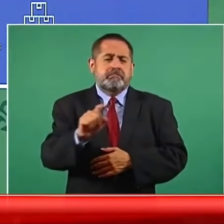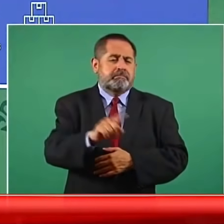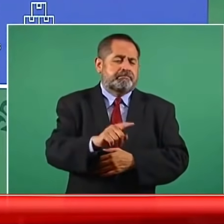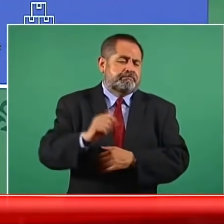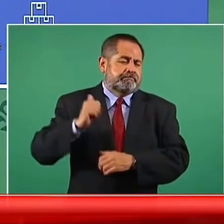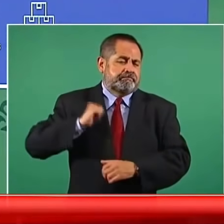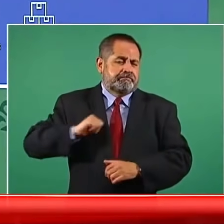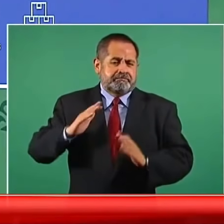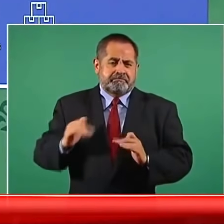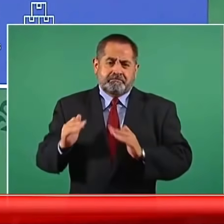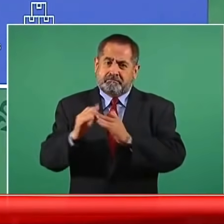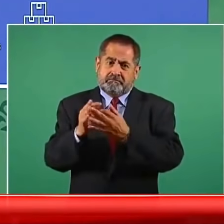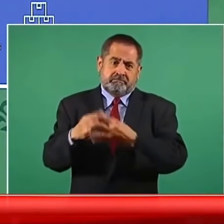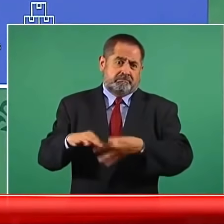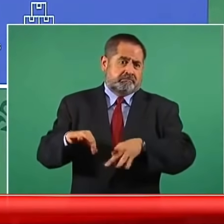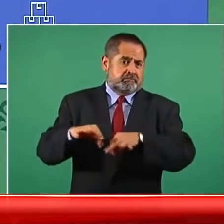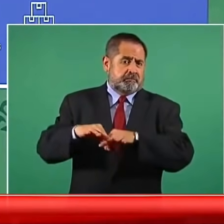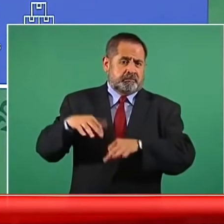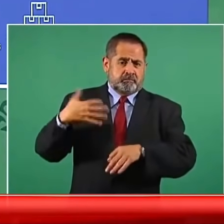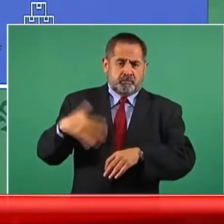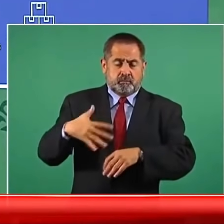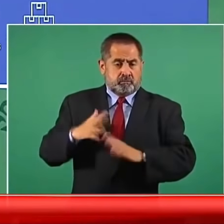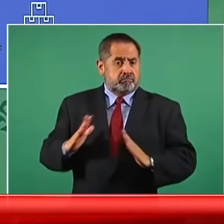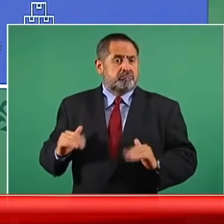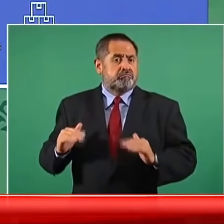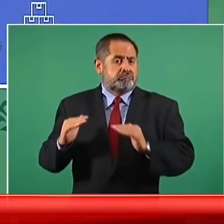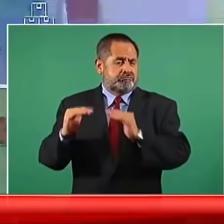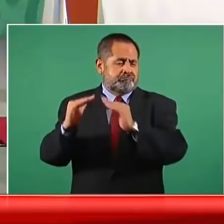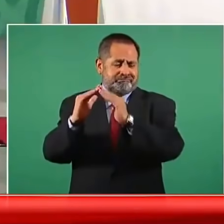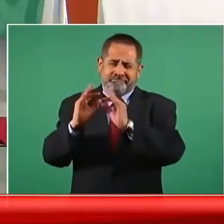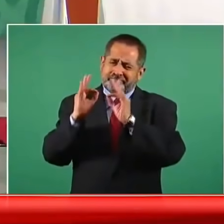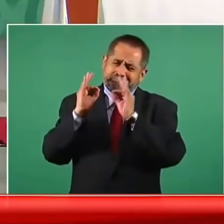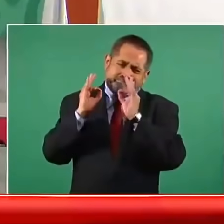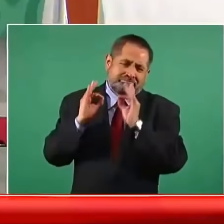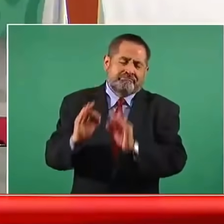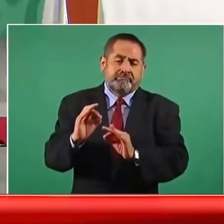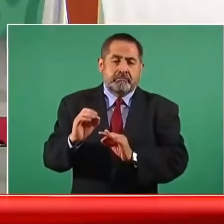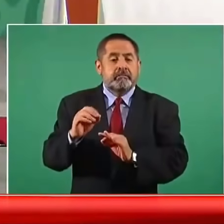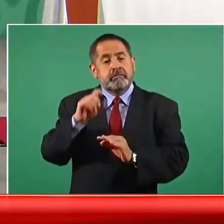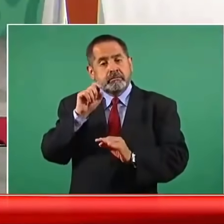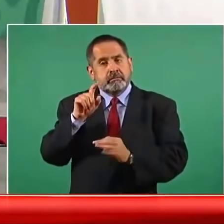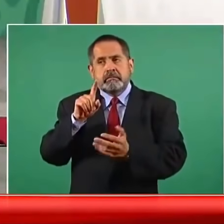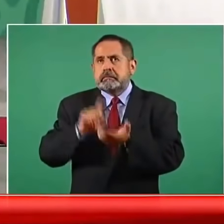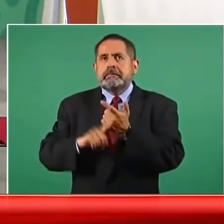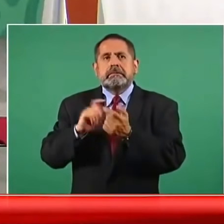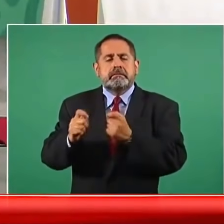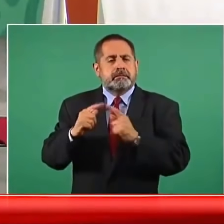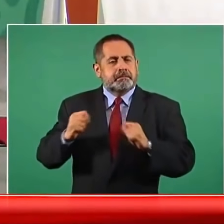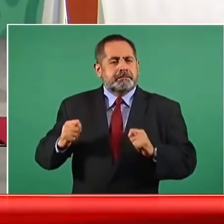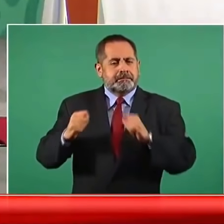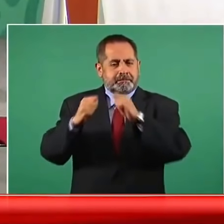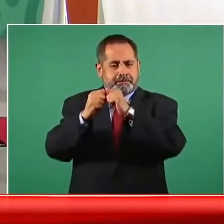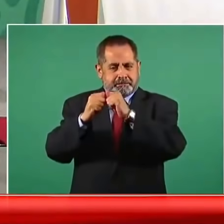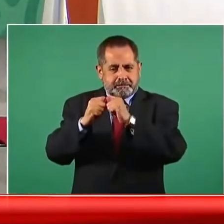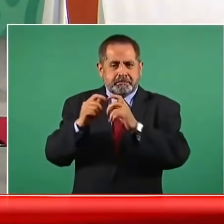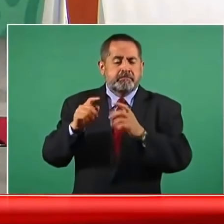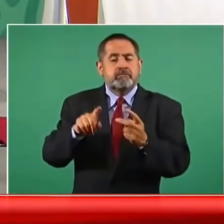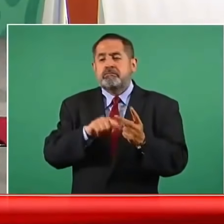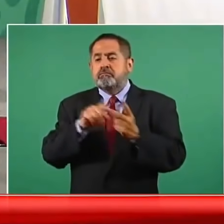arqueológicos importantes, pirámides y al mismo tiempo templos,